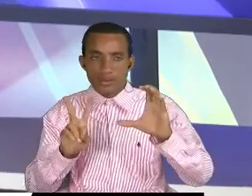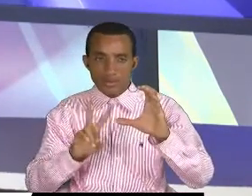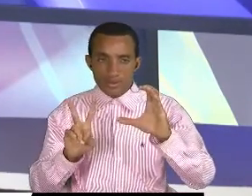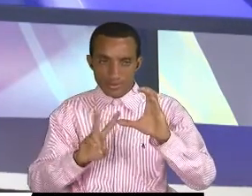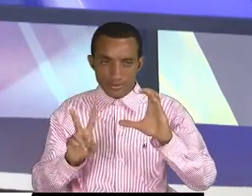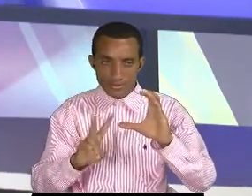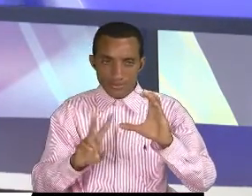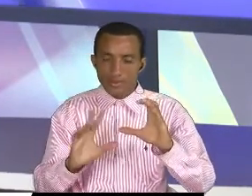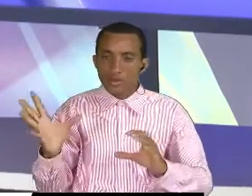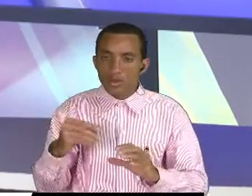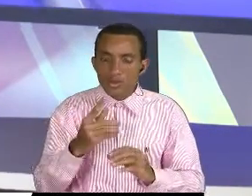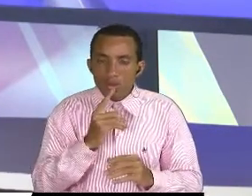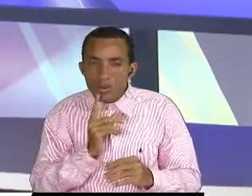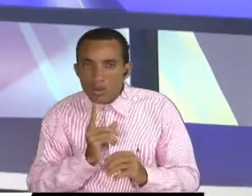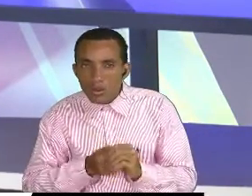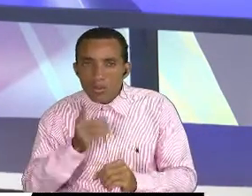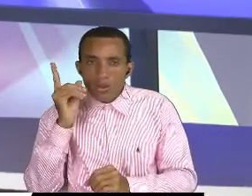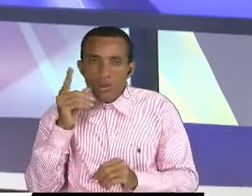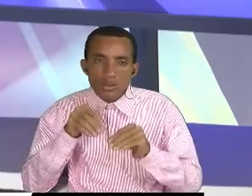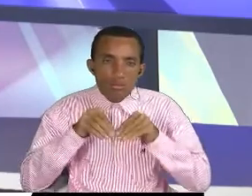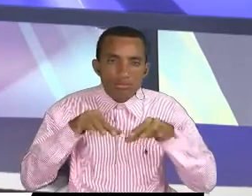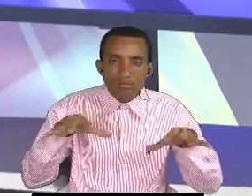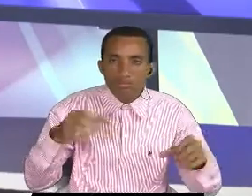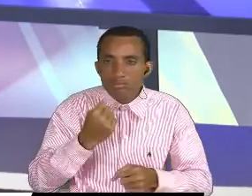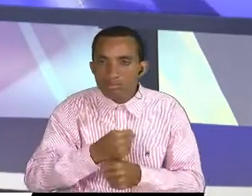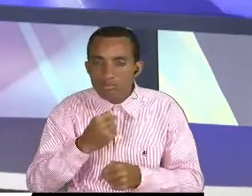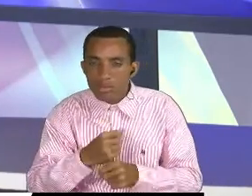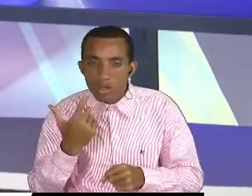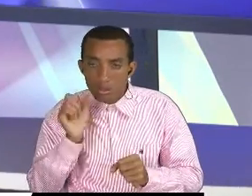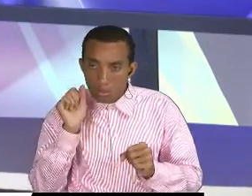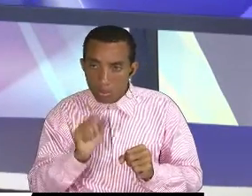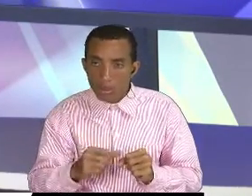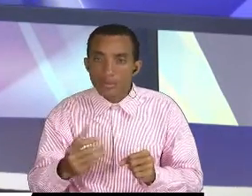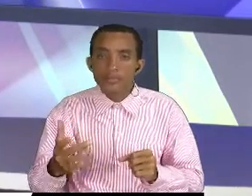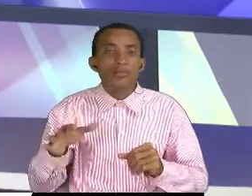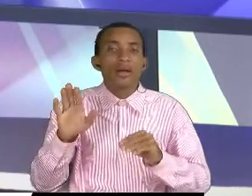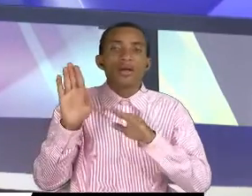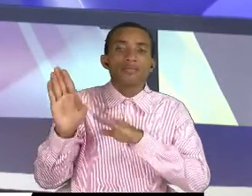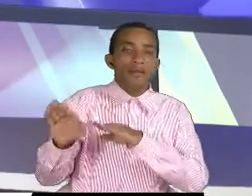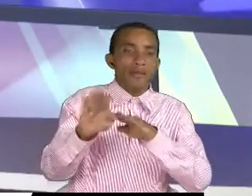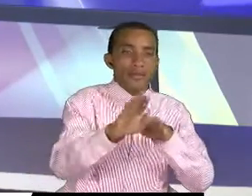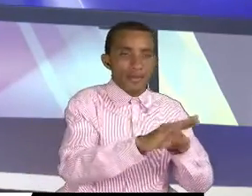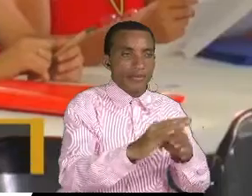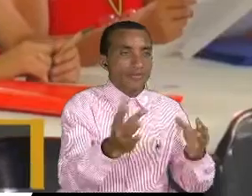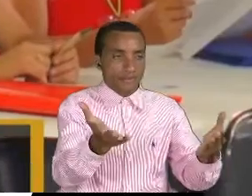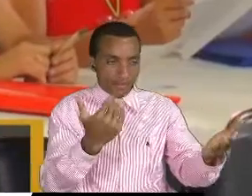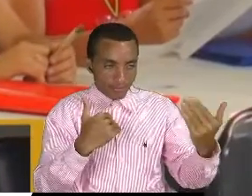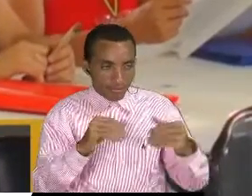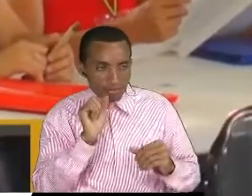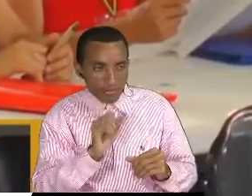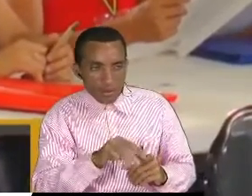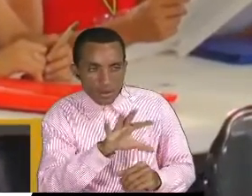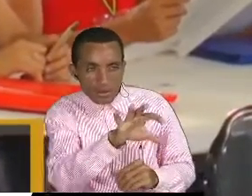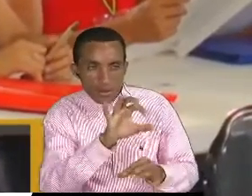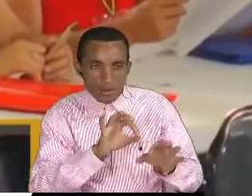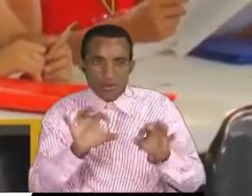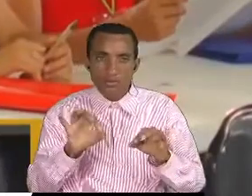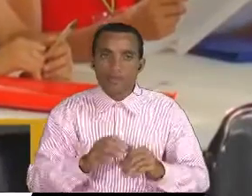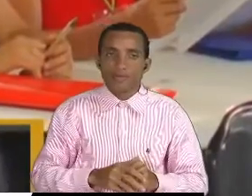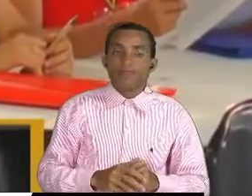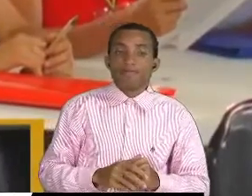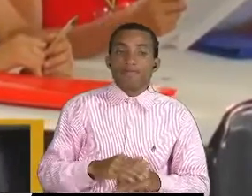Pública de Empleo. El espacio está abierto para escoger libremente a los representantes de esta mesa. Según el gobierno local, se trabaja